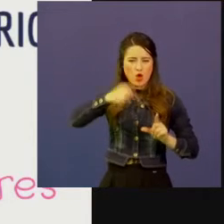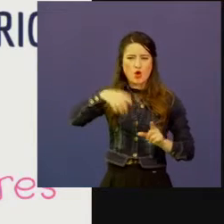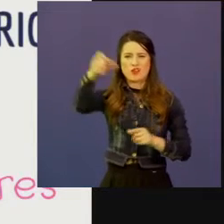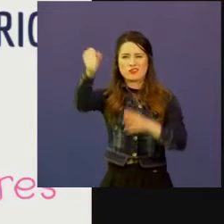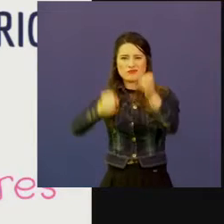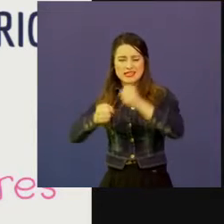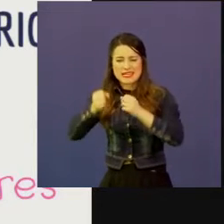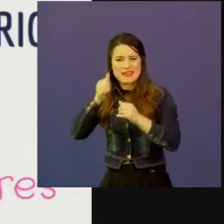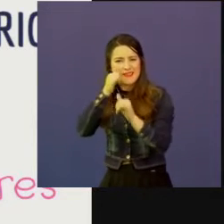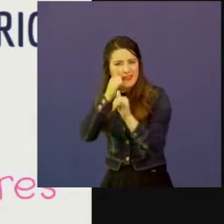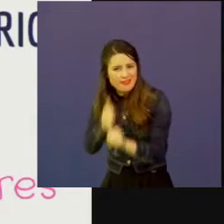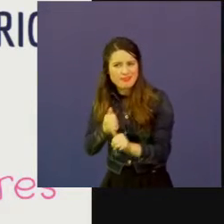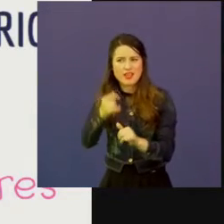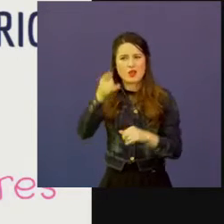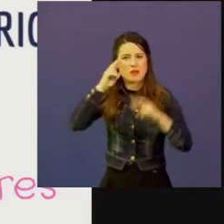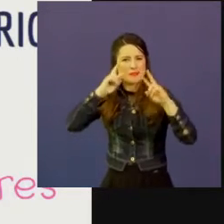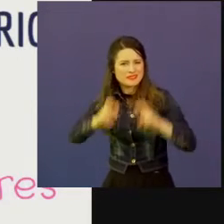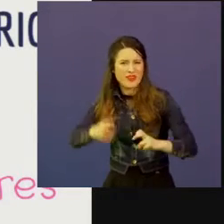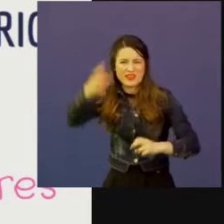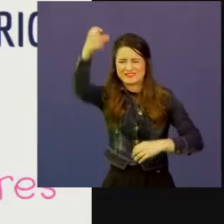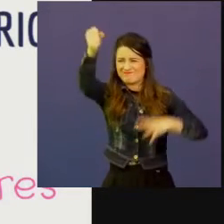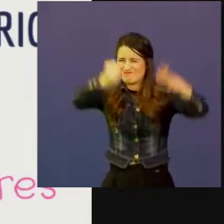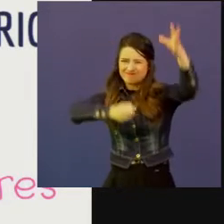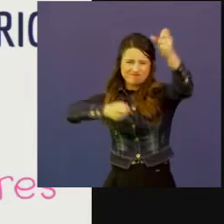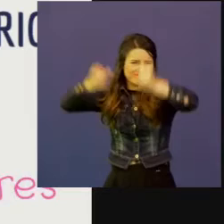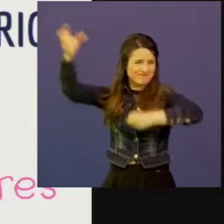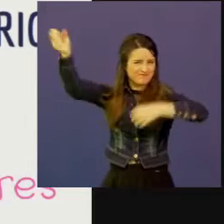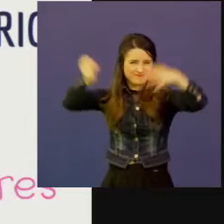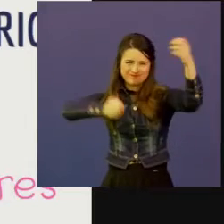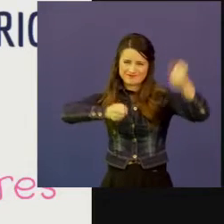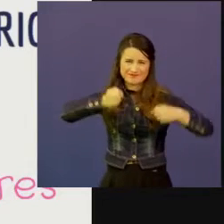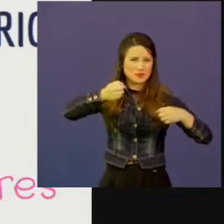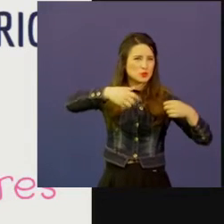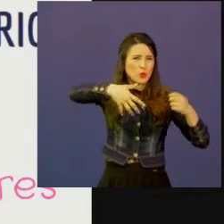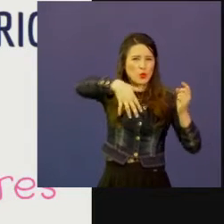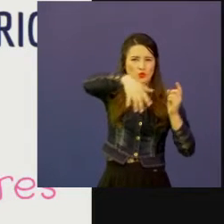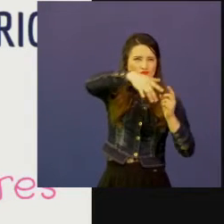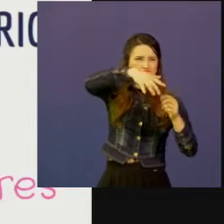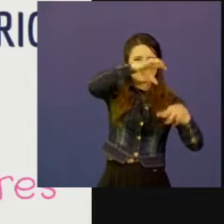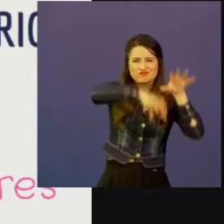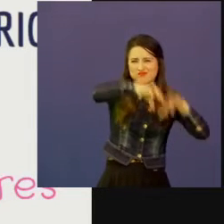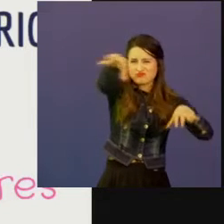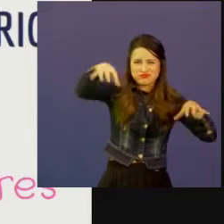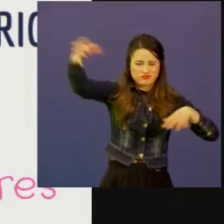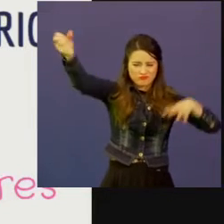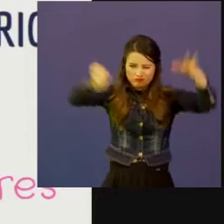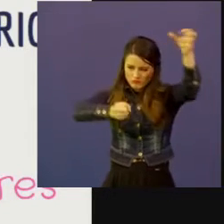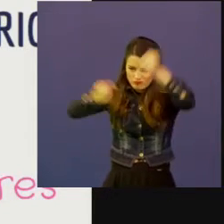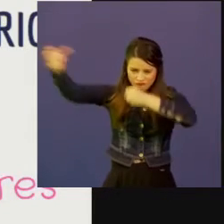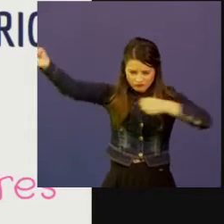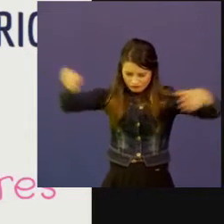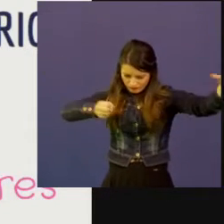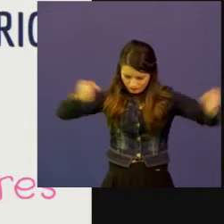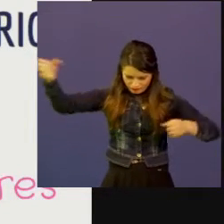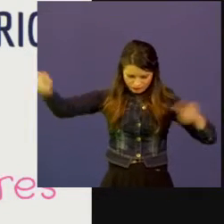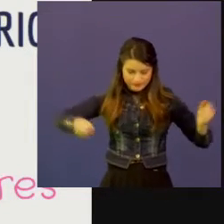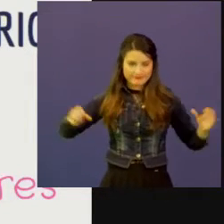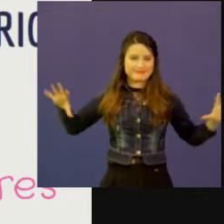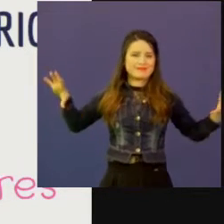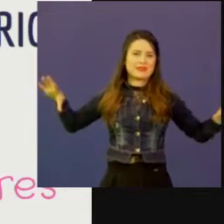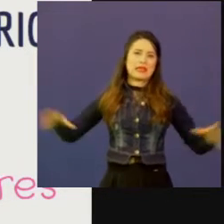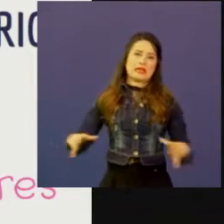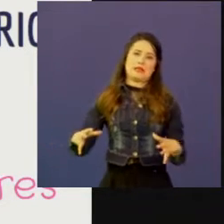ingenieros, investigadores, trabajan de manera conjunta, trabajan de manera colaborativa, trabajan en equipo para poder desarrollar